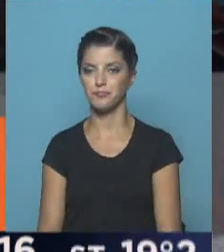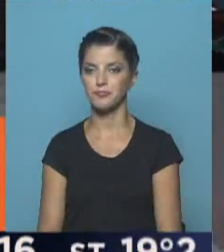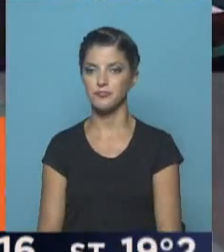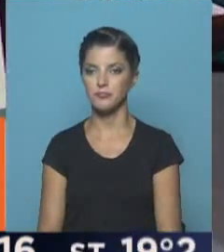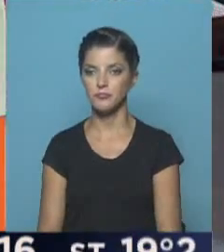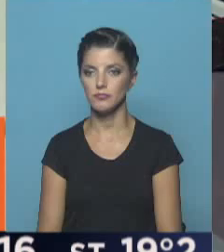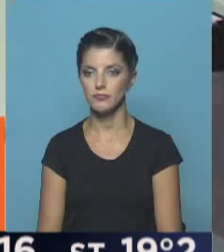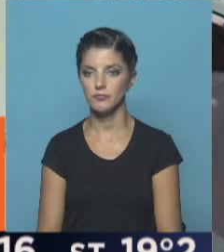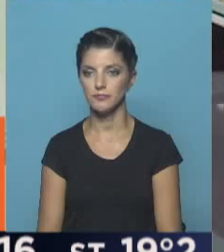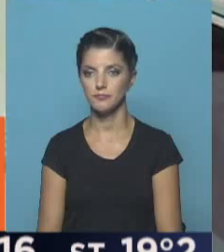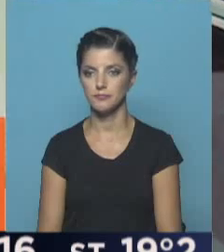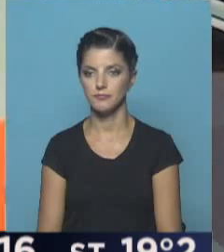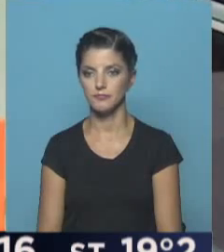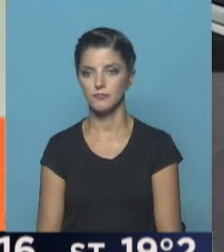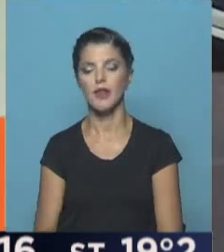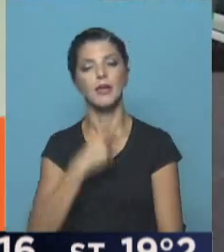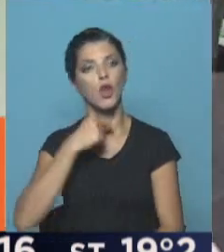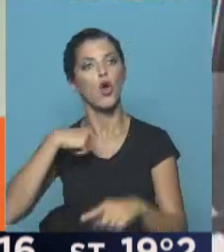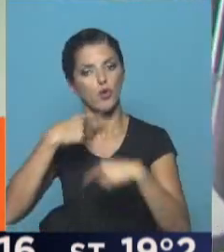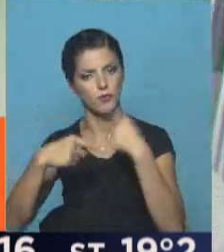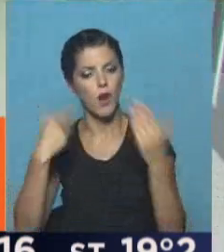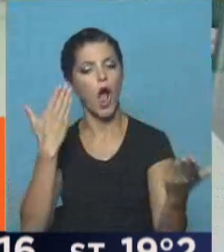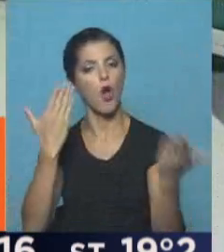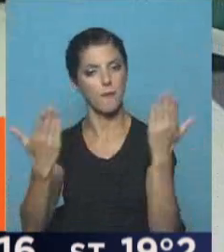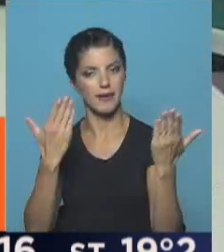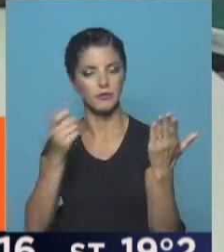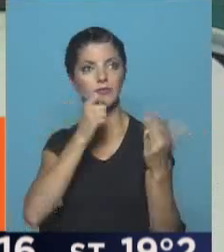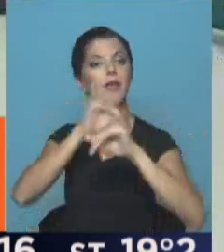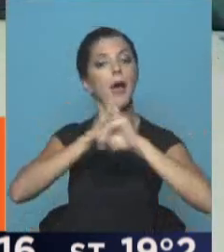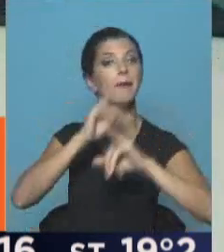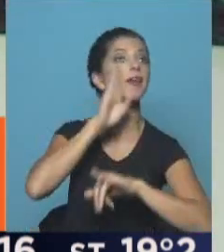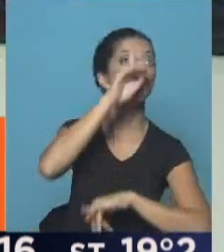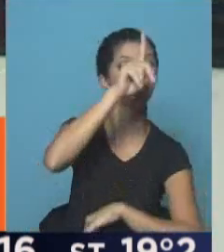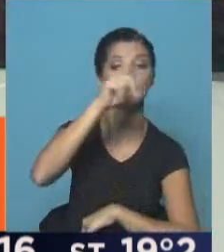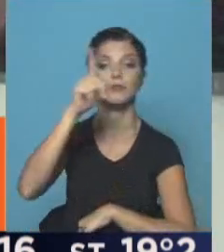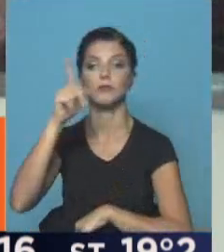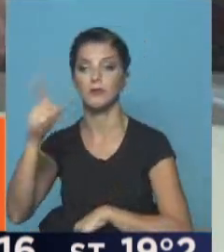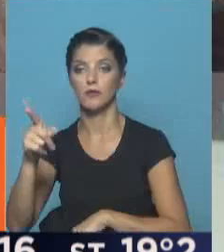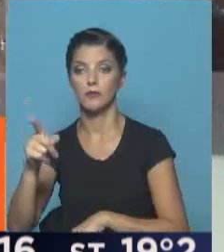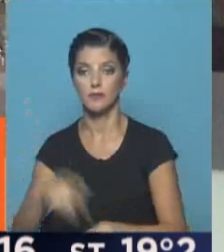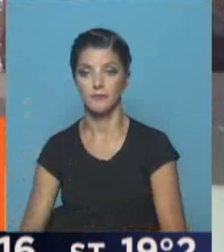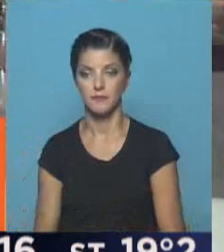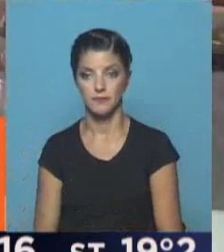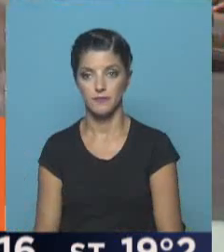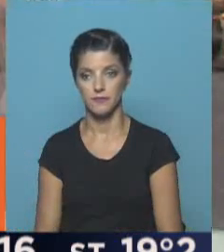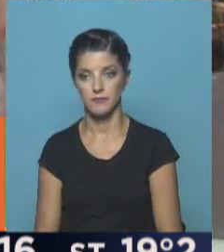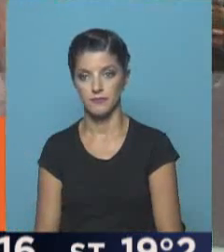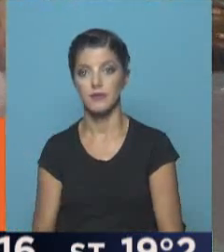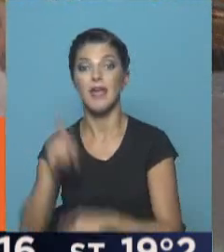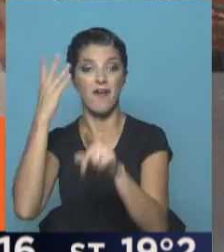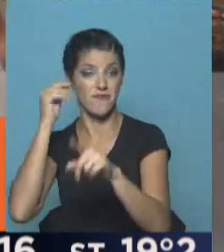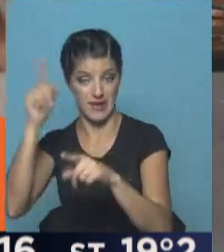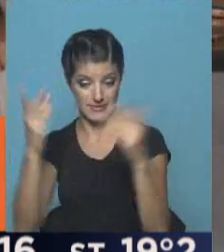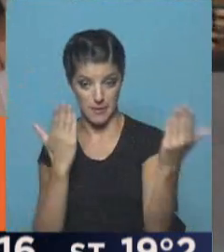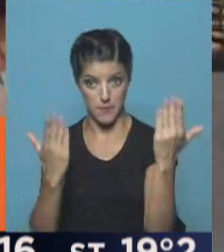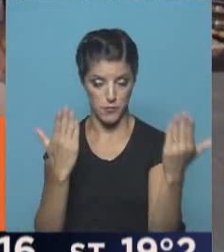con esta comparación con la campaña de los Estados Unidos y la estadounidización de las elecciones francesas, que igual